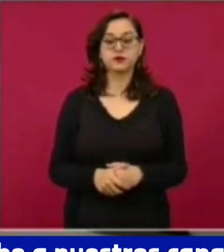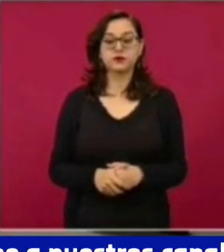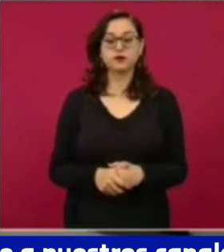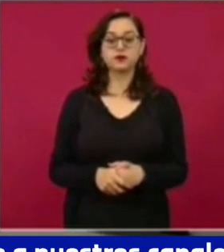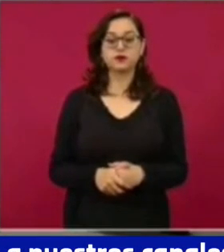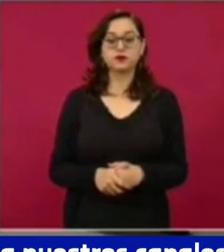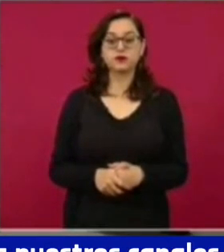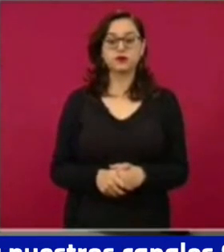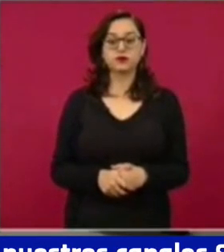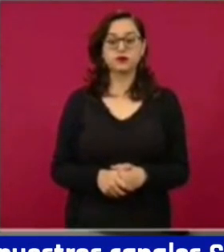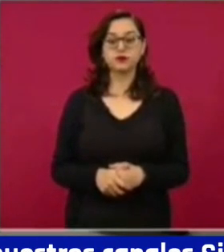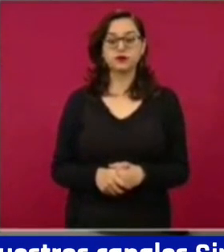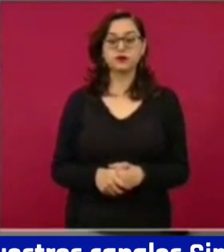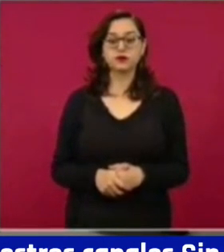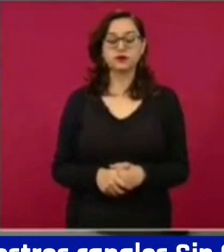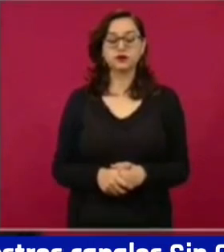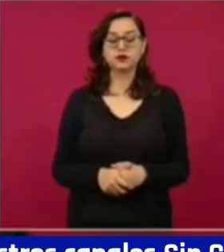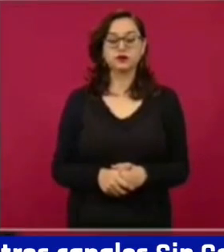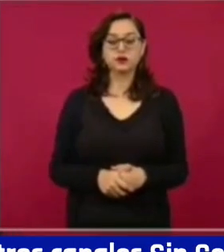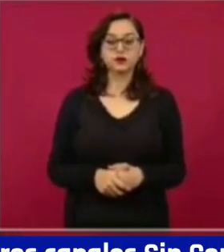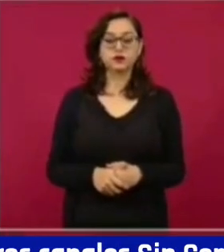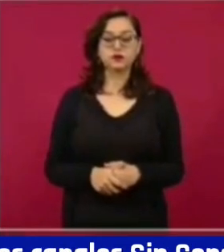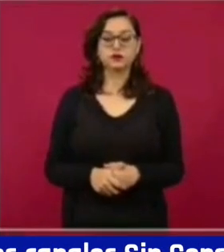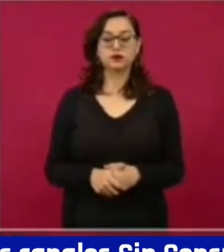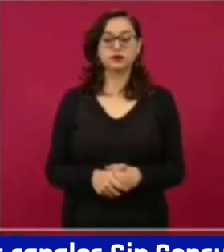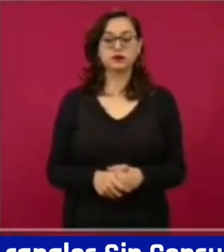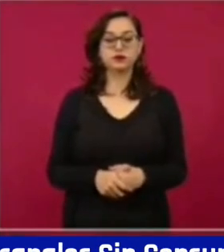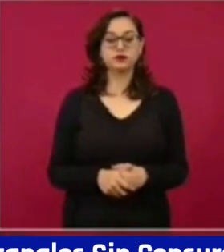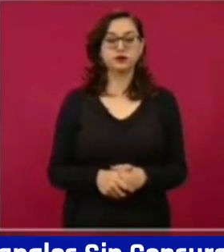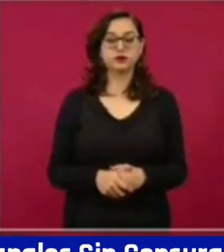No, porque es